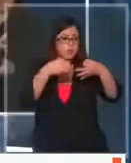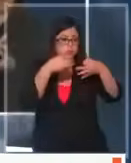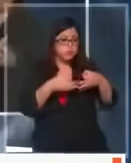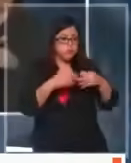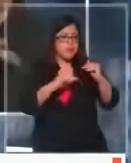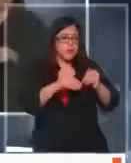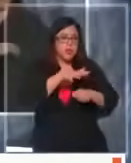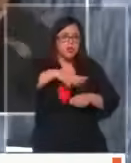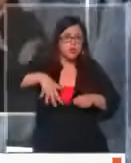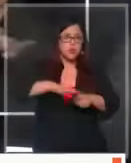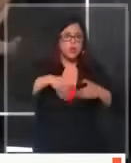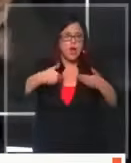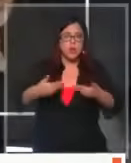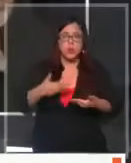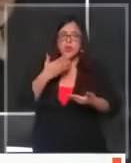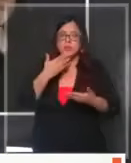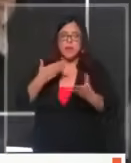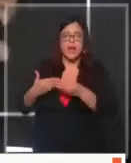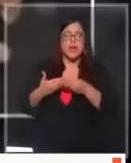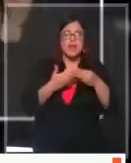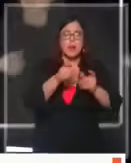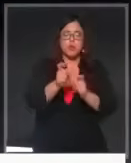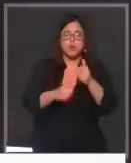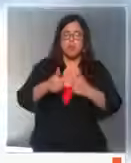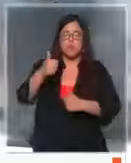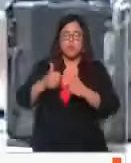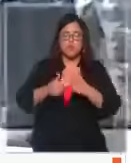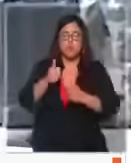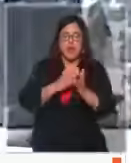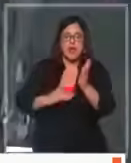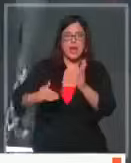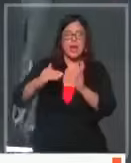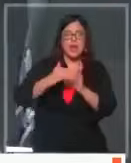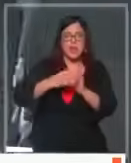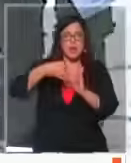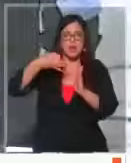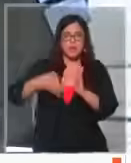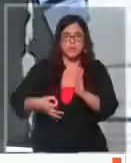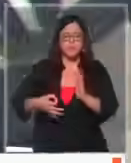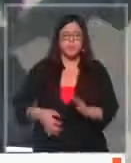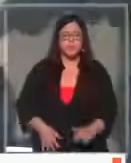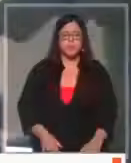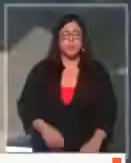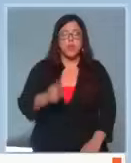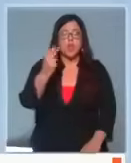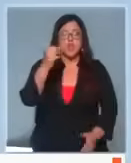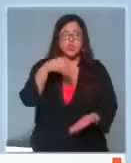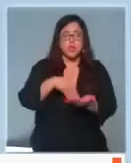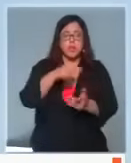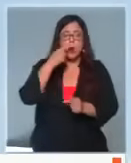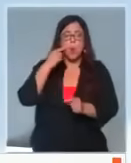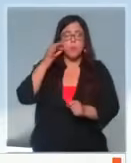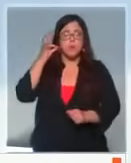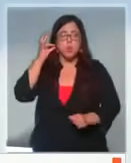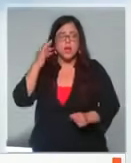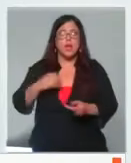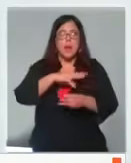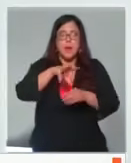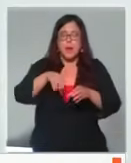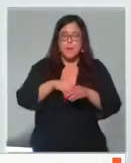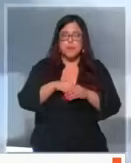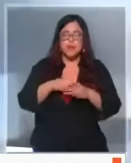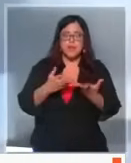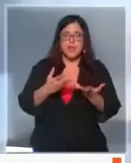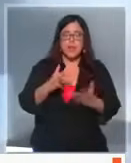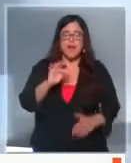gran movilidad operativa y liderada por profesionales de alto nivel. 12.000 hombres y mujeres que pertenecen actualmente a la